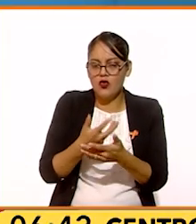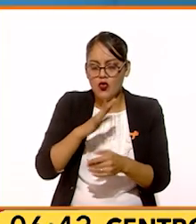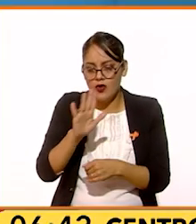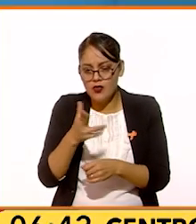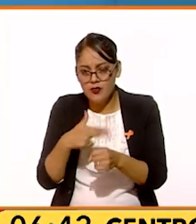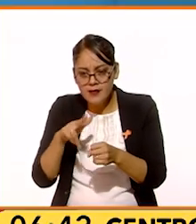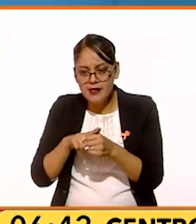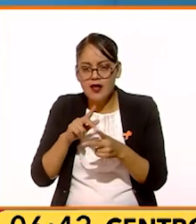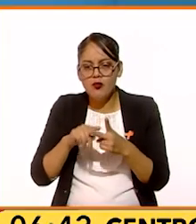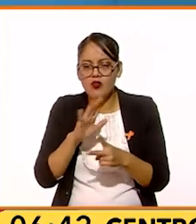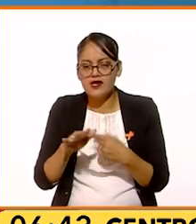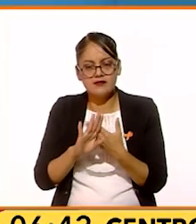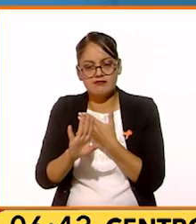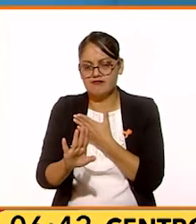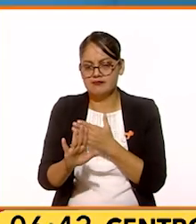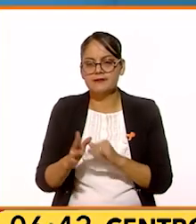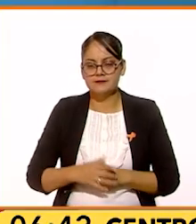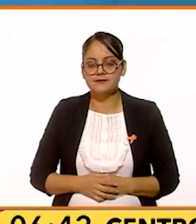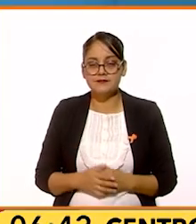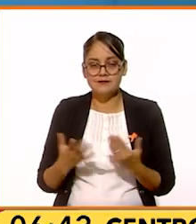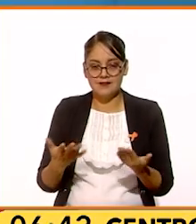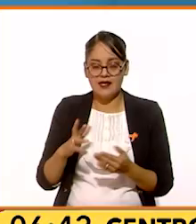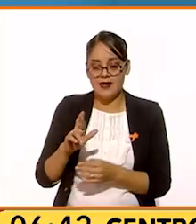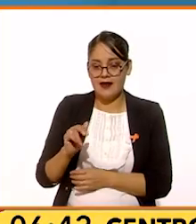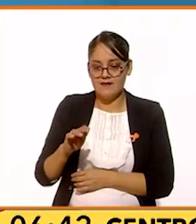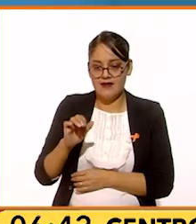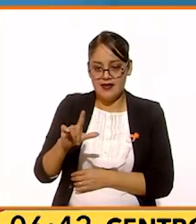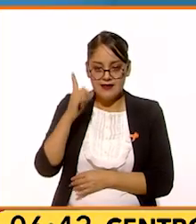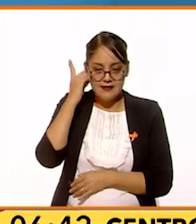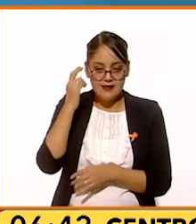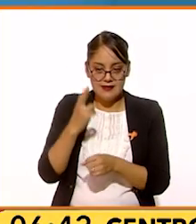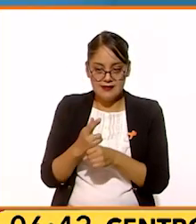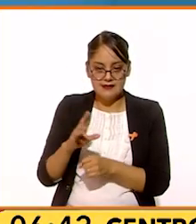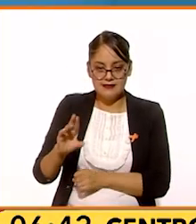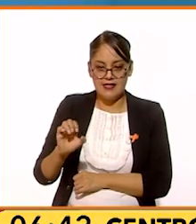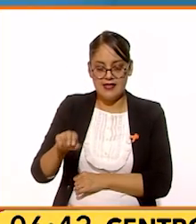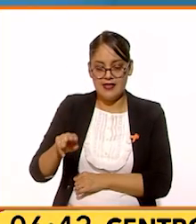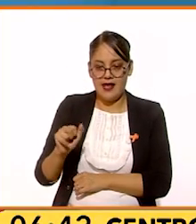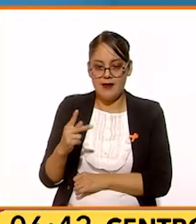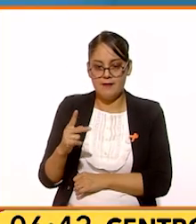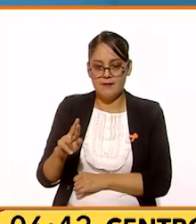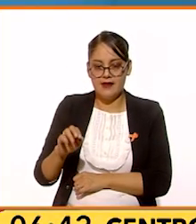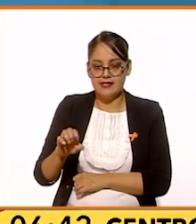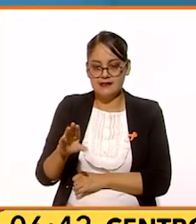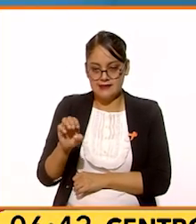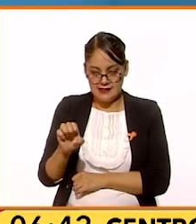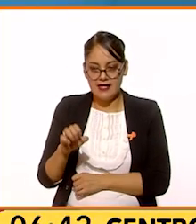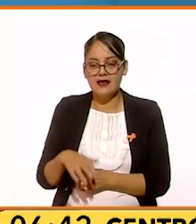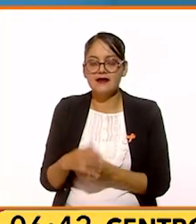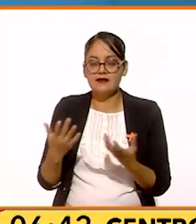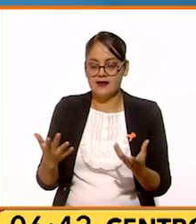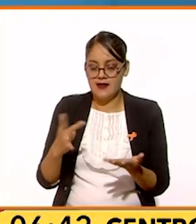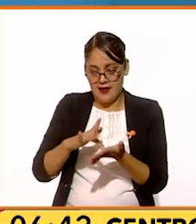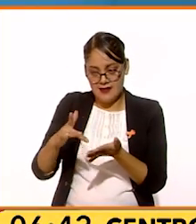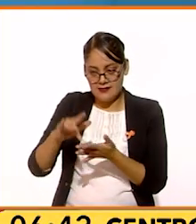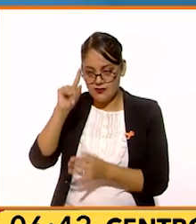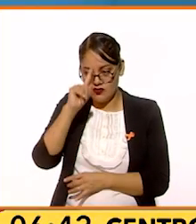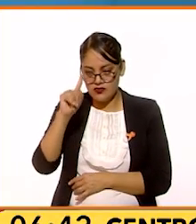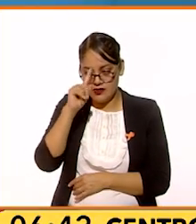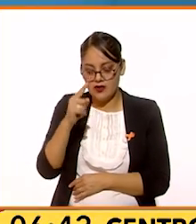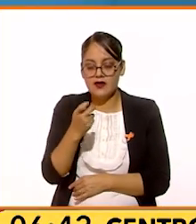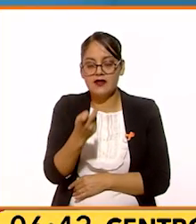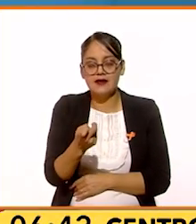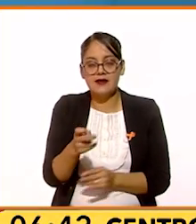bien, perfecto. Rafael Ricardo Valdés Vázquez, director del Senaprece, pues ahí están las recomendaciones tanto para pues